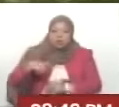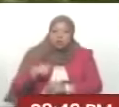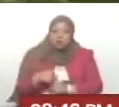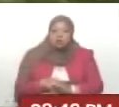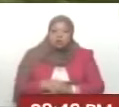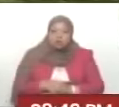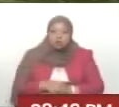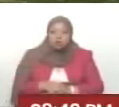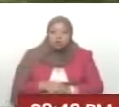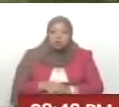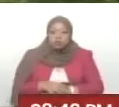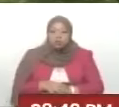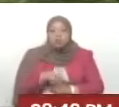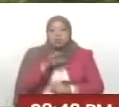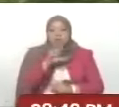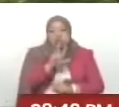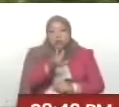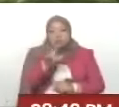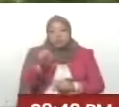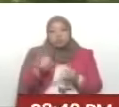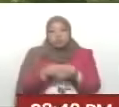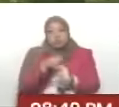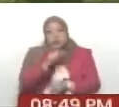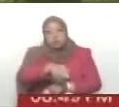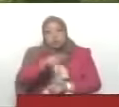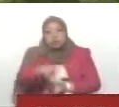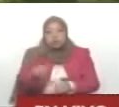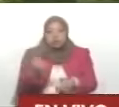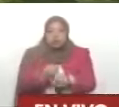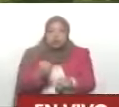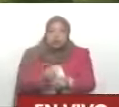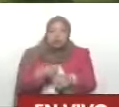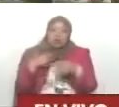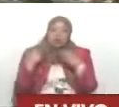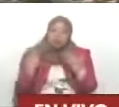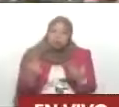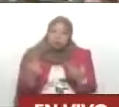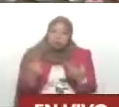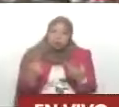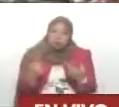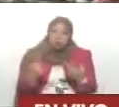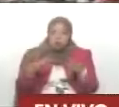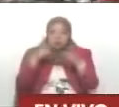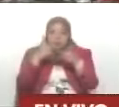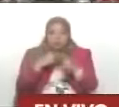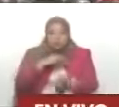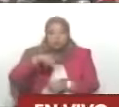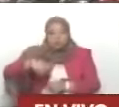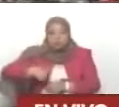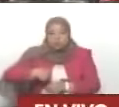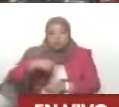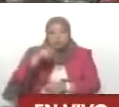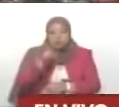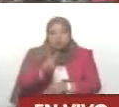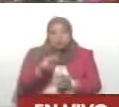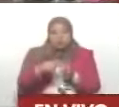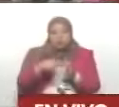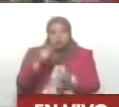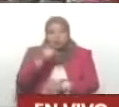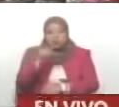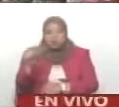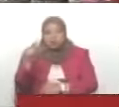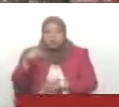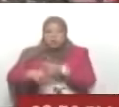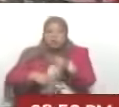los 350 metros, nosotros lo multiplicamos por 6, y da una cantidad de 2.100